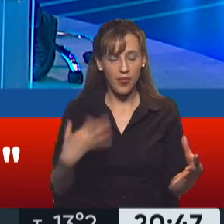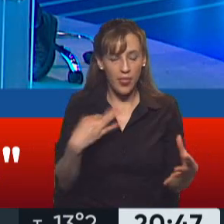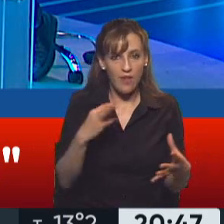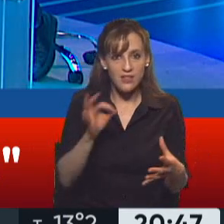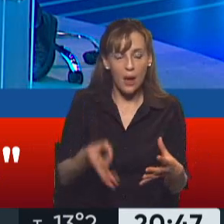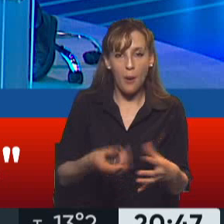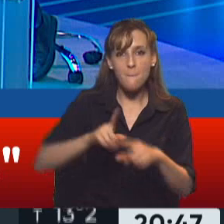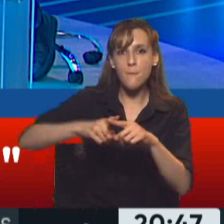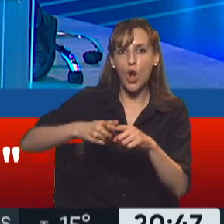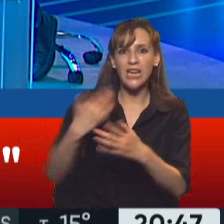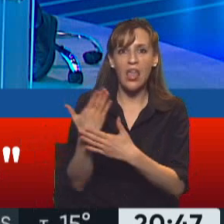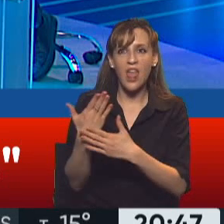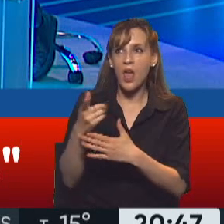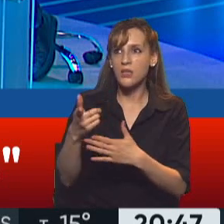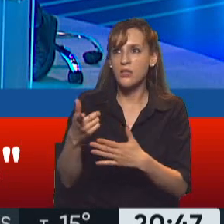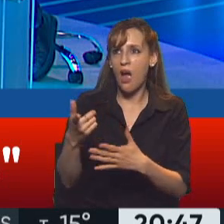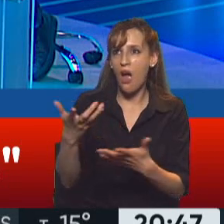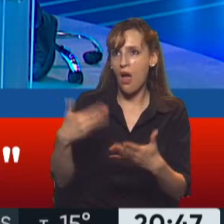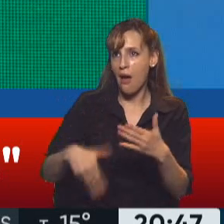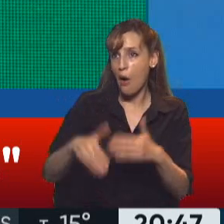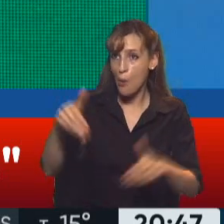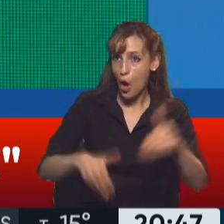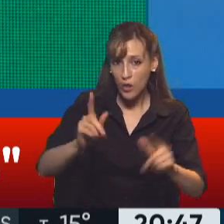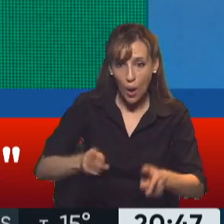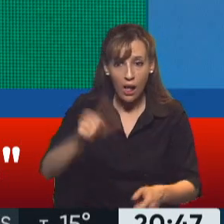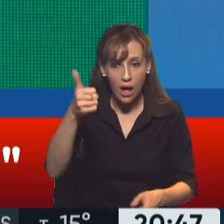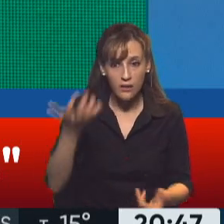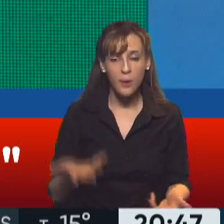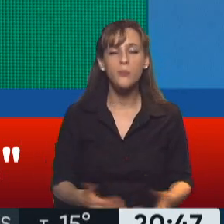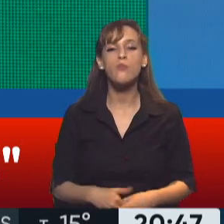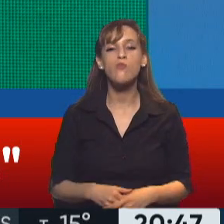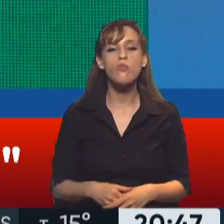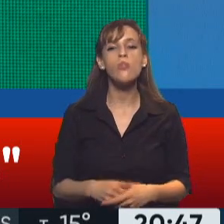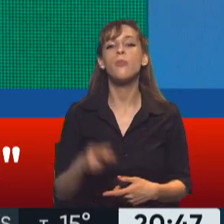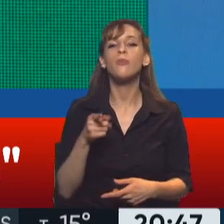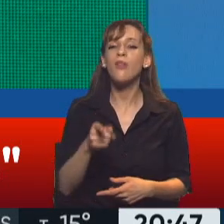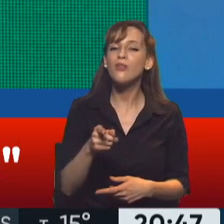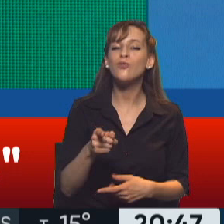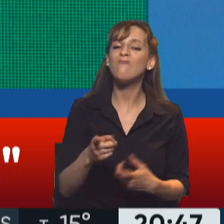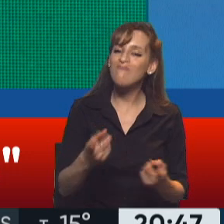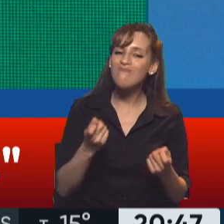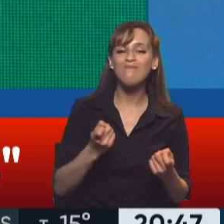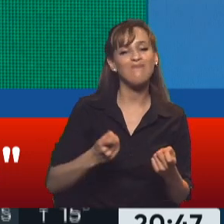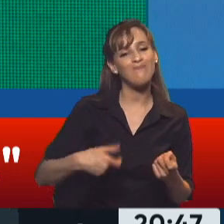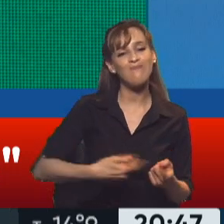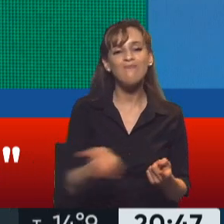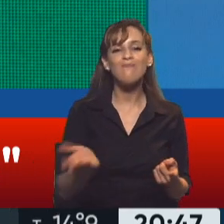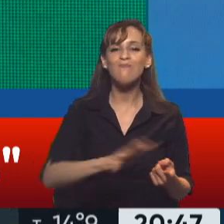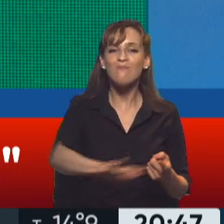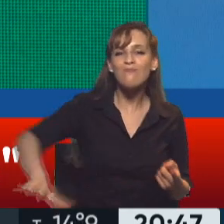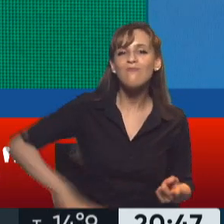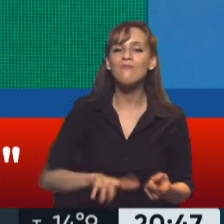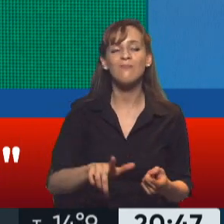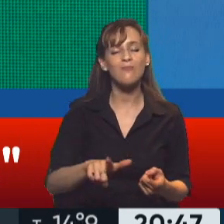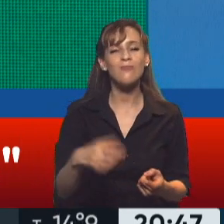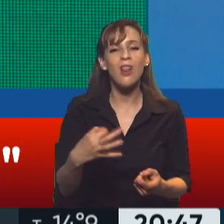de políticas, terminan acompañándolos en las urnas. Lo que pasa es que eso requiere que los sectores populares tengan o puedan aferrarse a una visión de lo